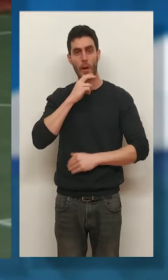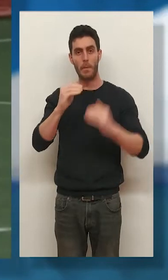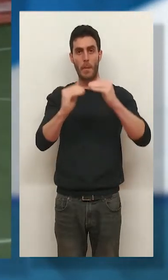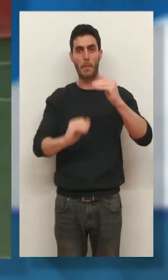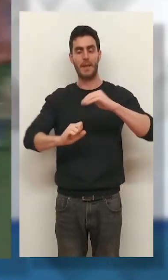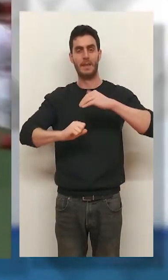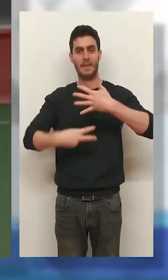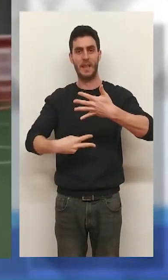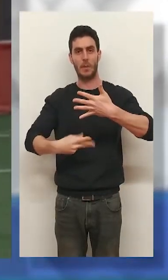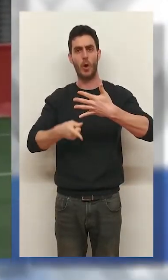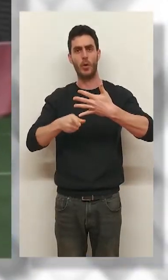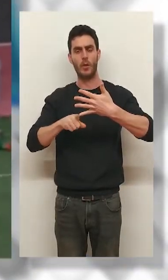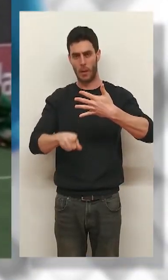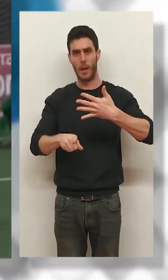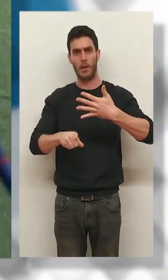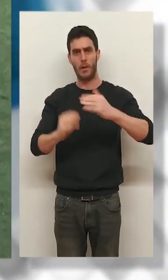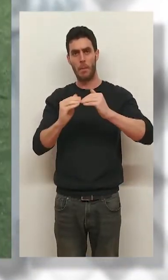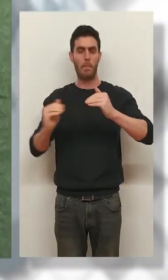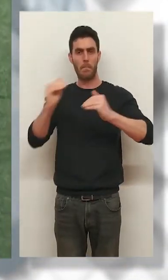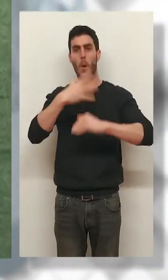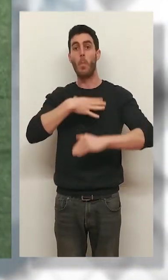candidatura para luchar por los playoffs.